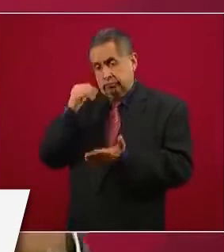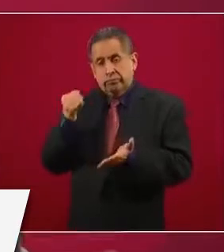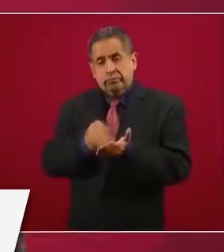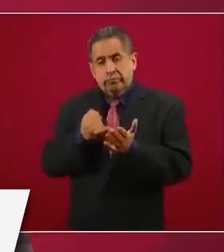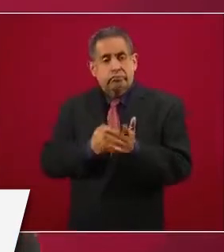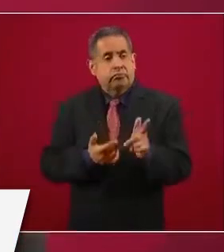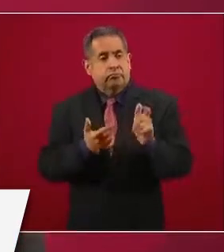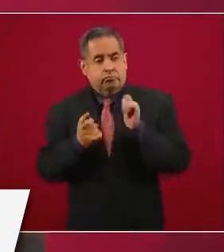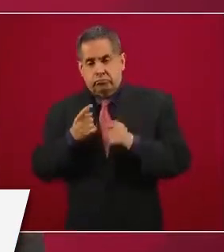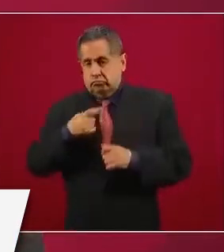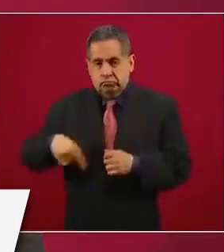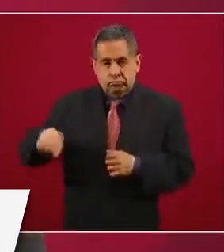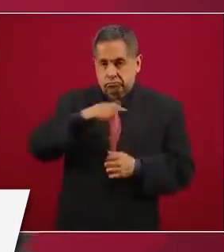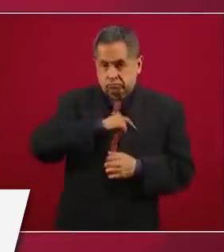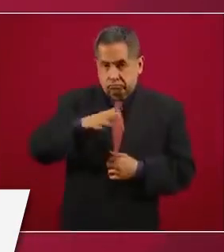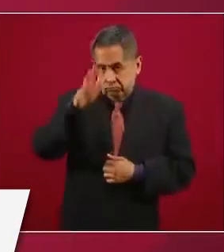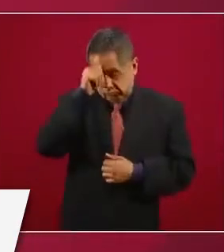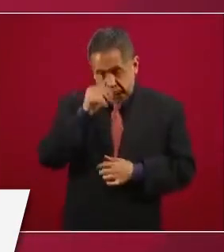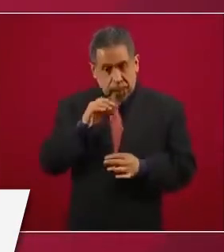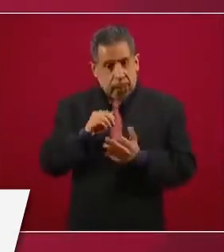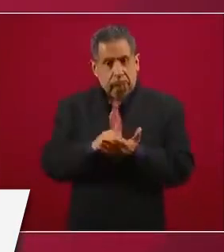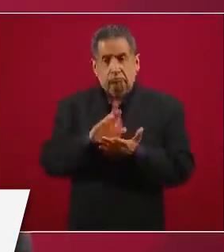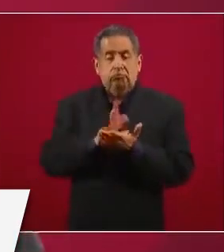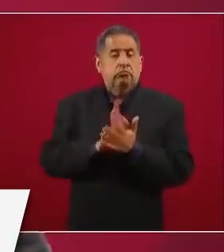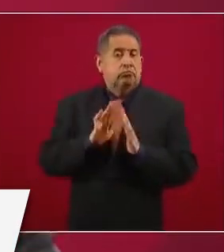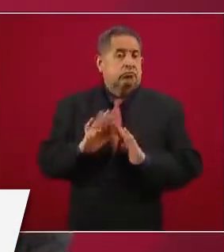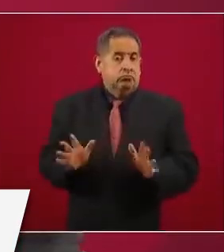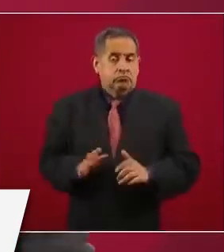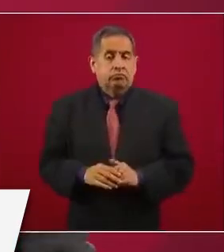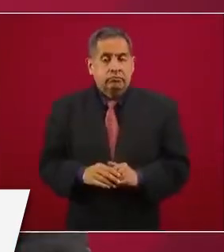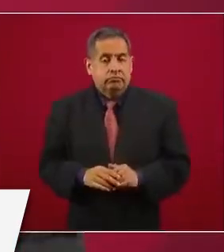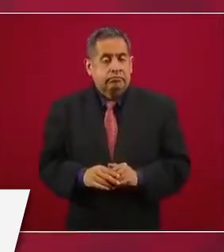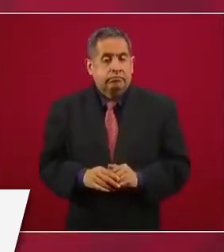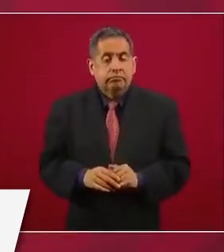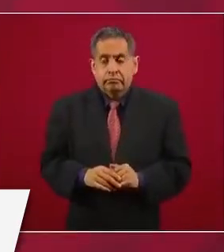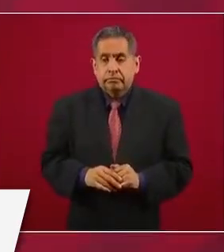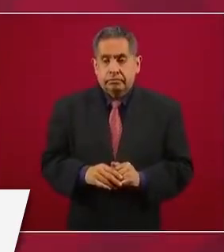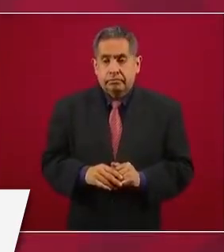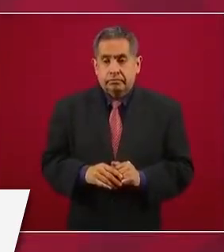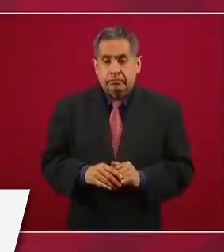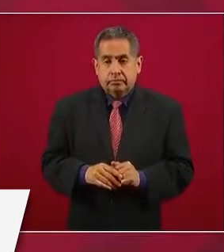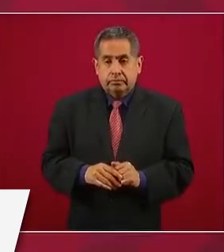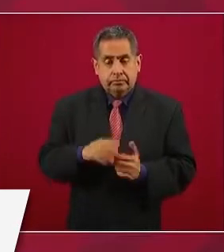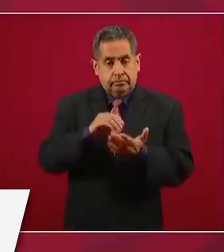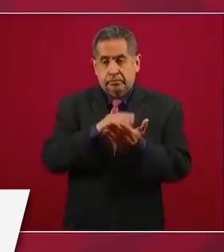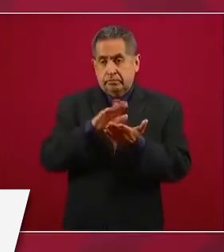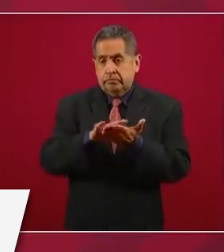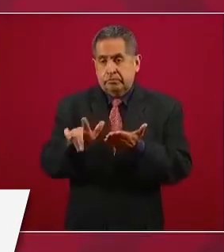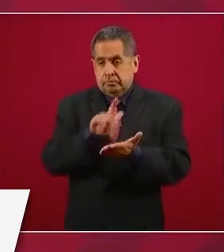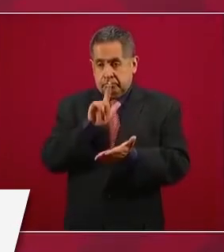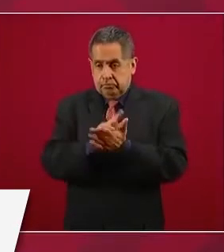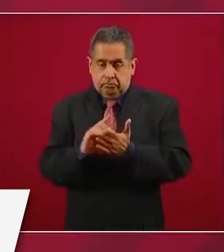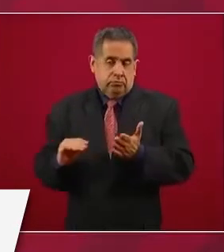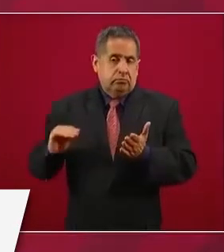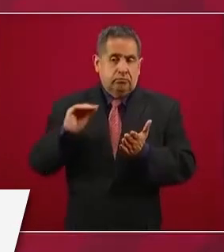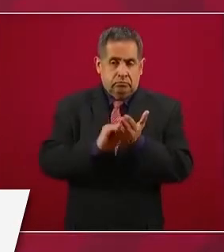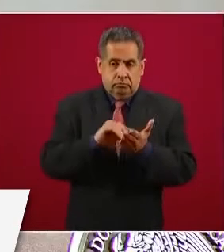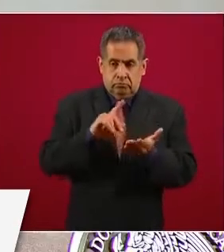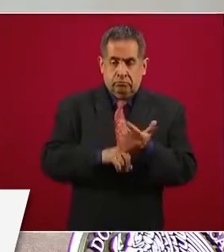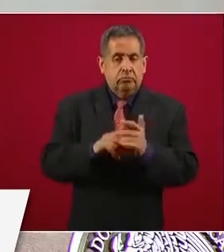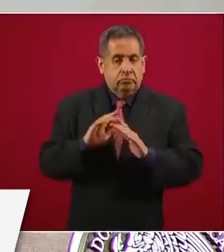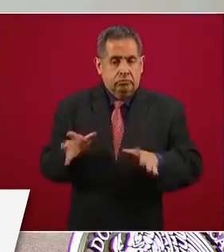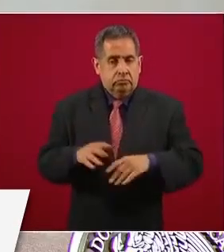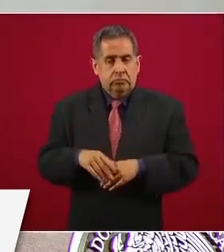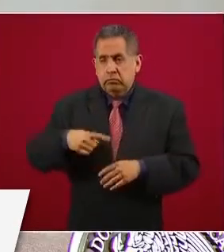Fue un acuerdo. Eso está en la ley. Y